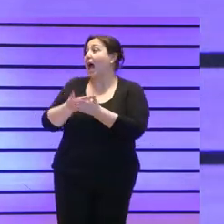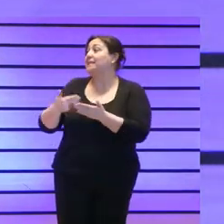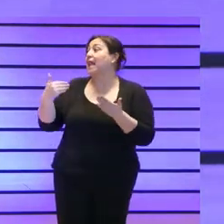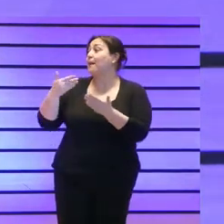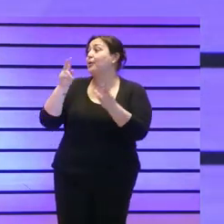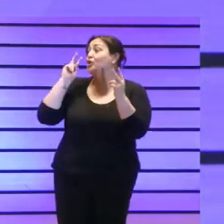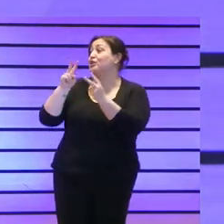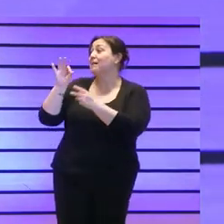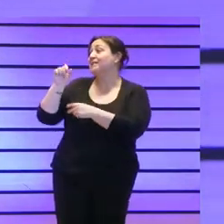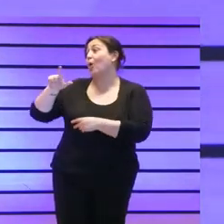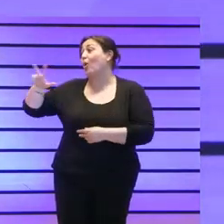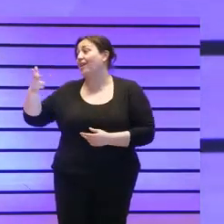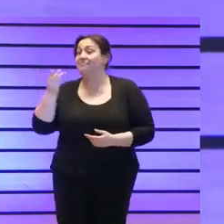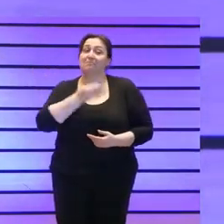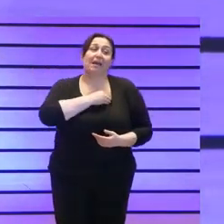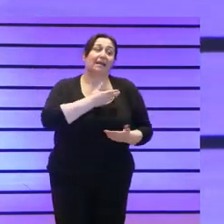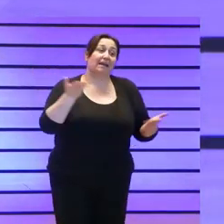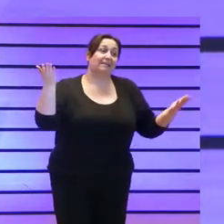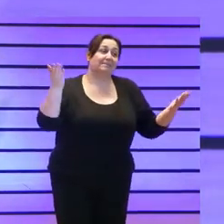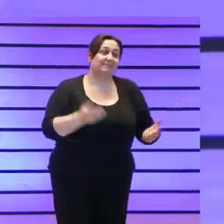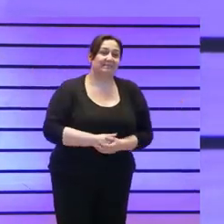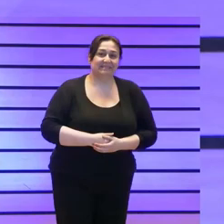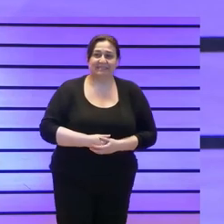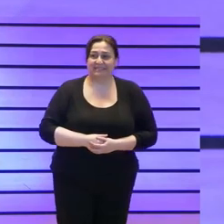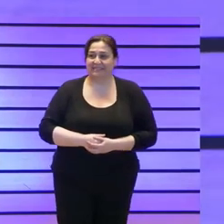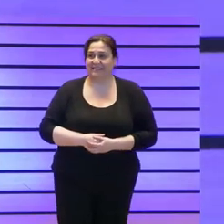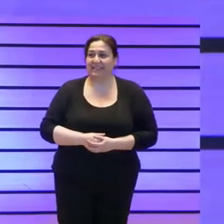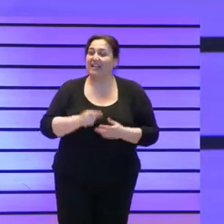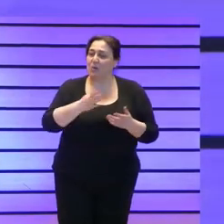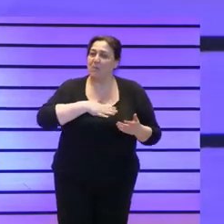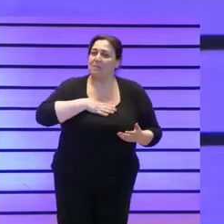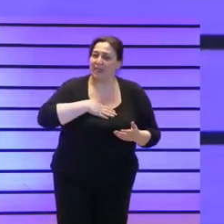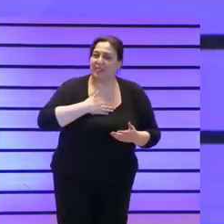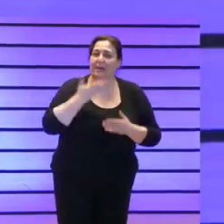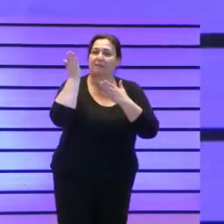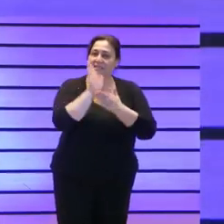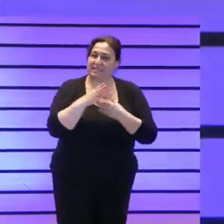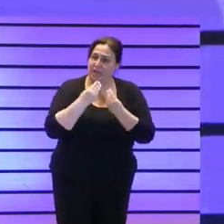Saúl. Qué pena. Ha sido un placer presentar contigo.